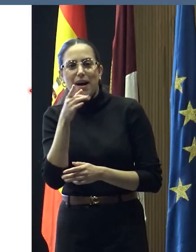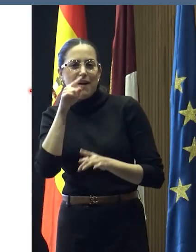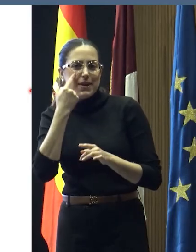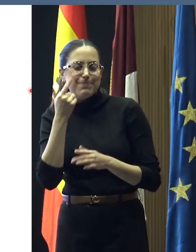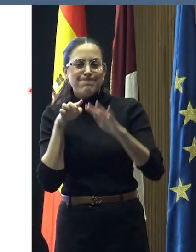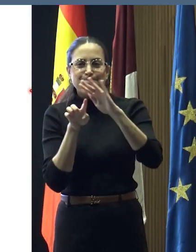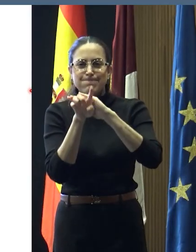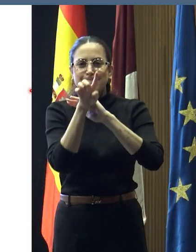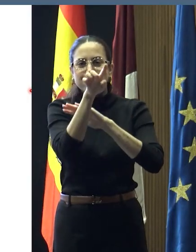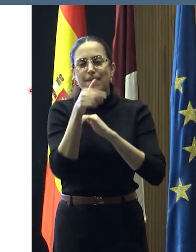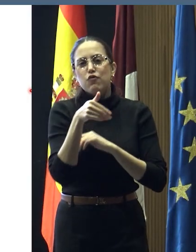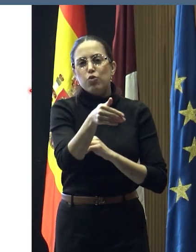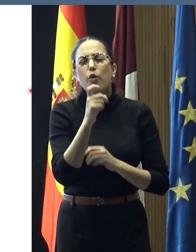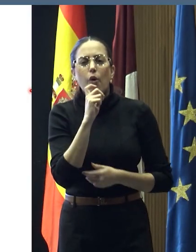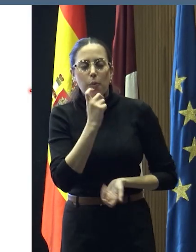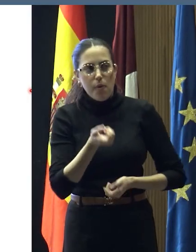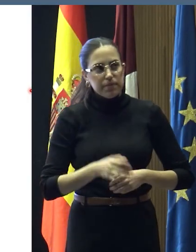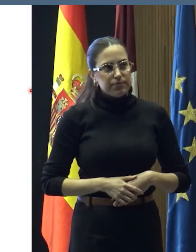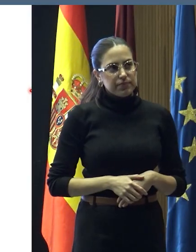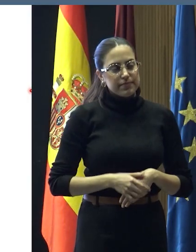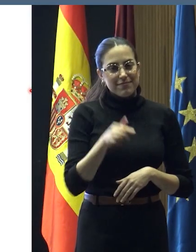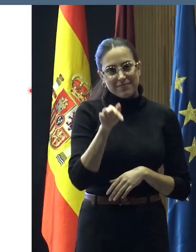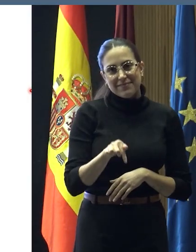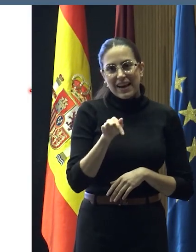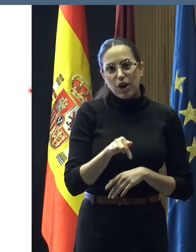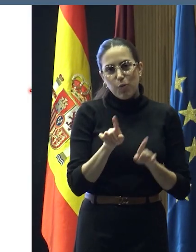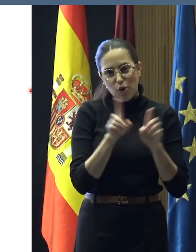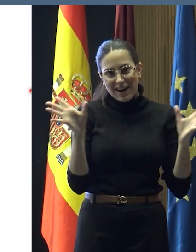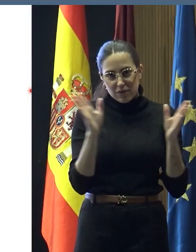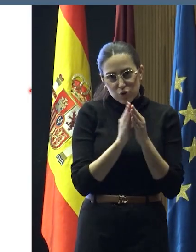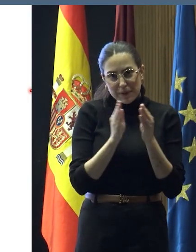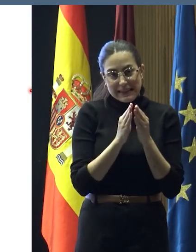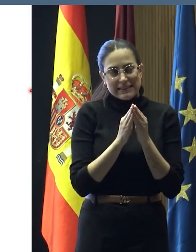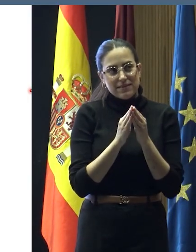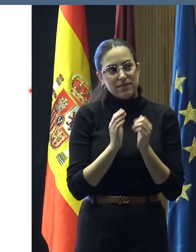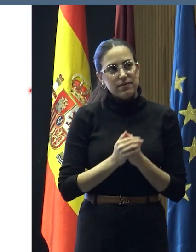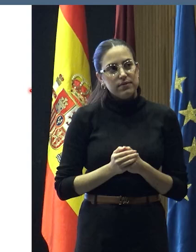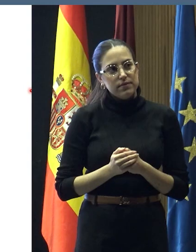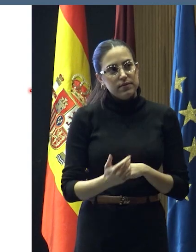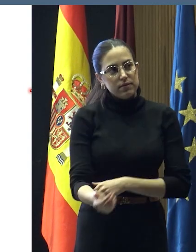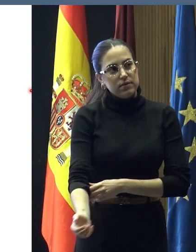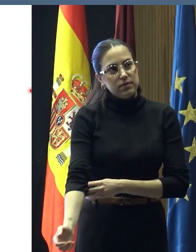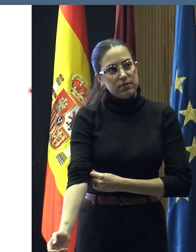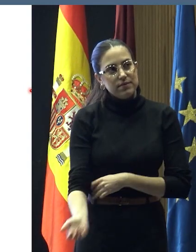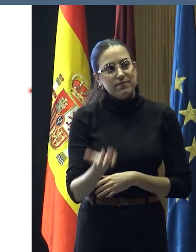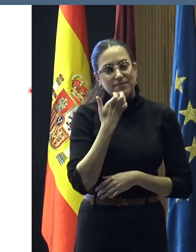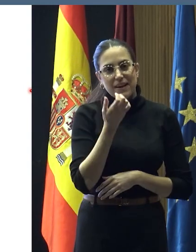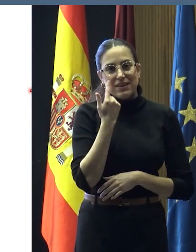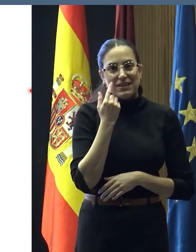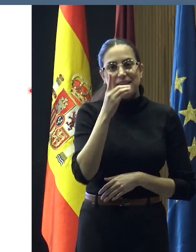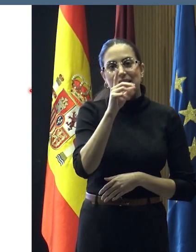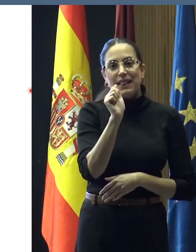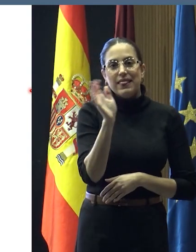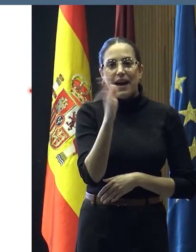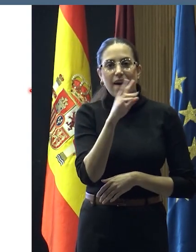Vamos a ver, hemos hecho aquí una Vitruvia, a ver si a partir del Vitruvio de Da